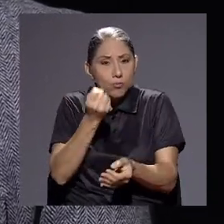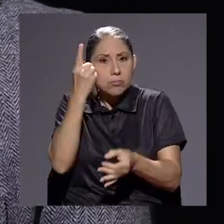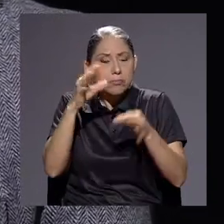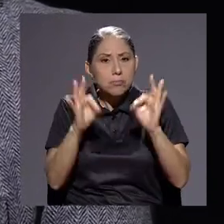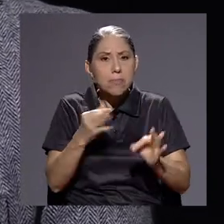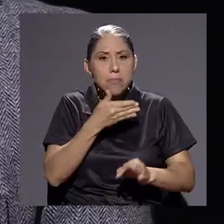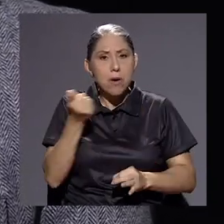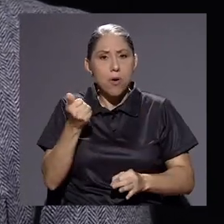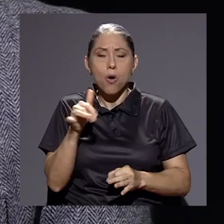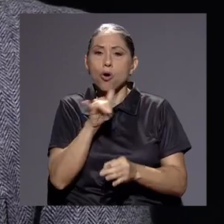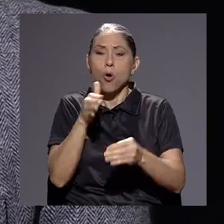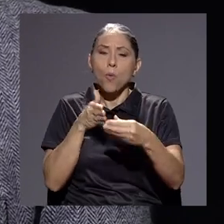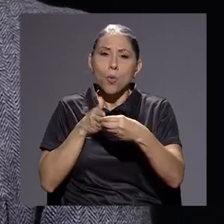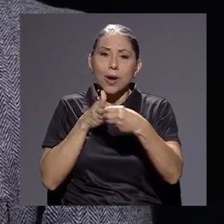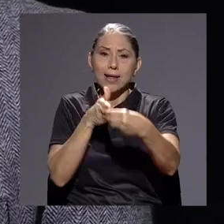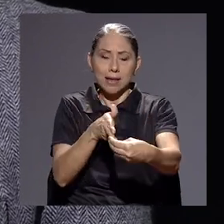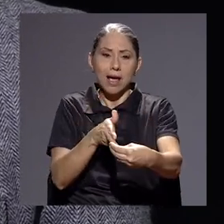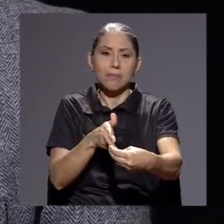como una guía,